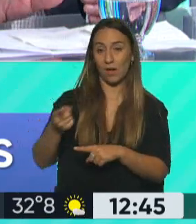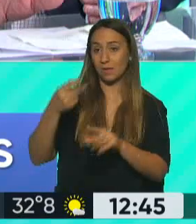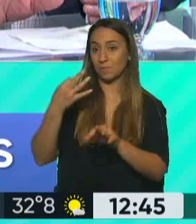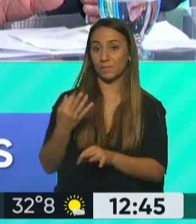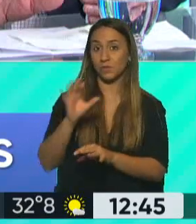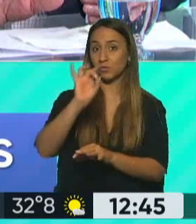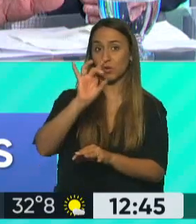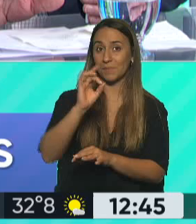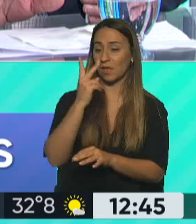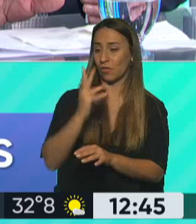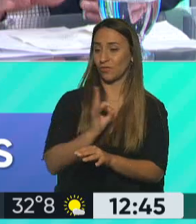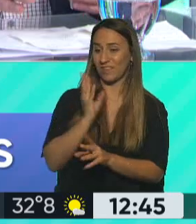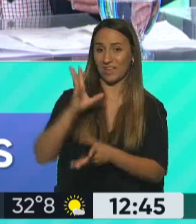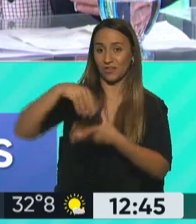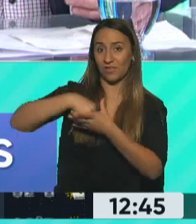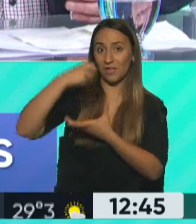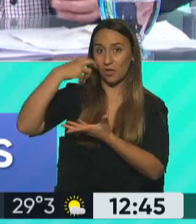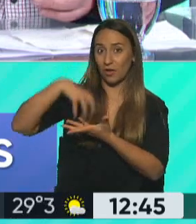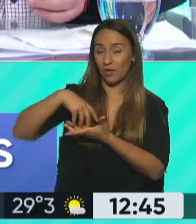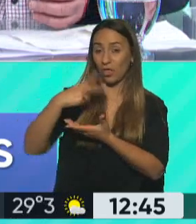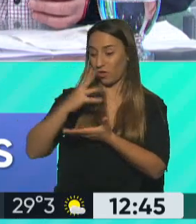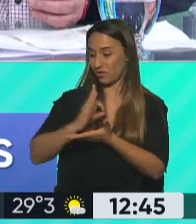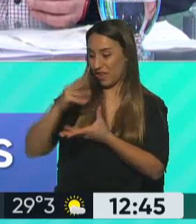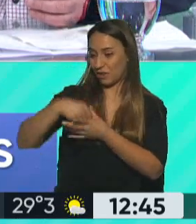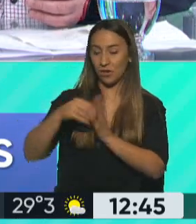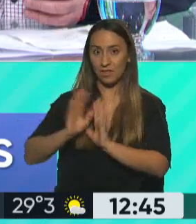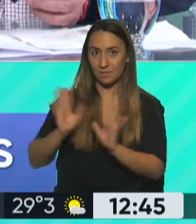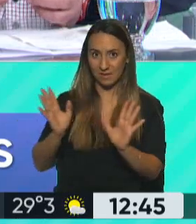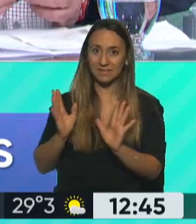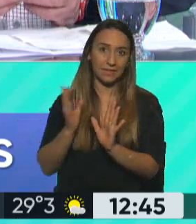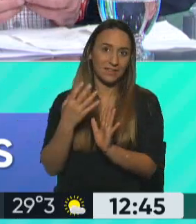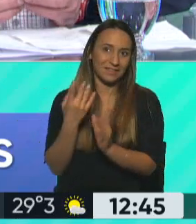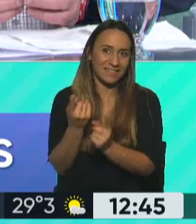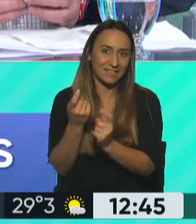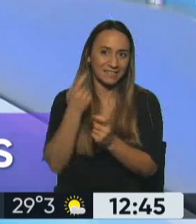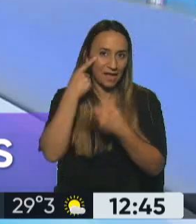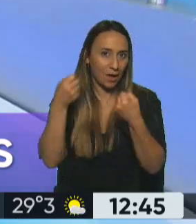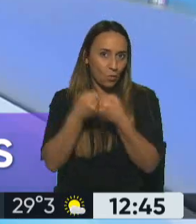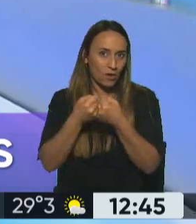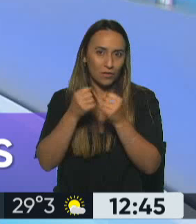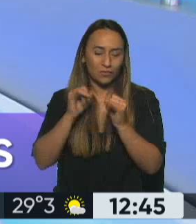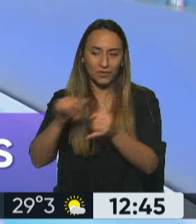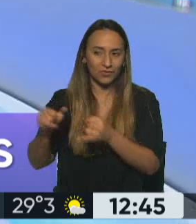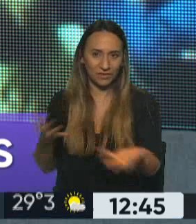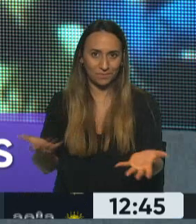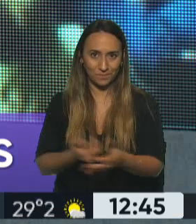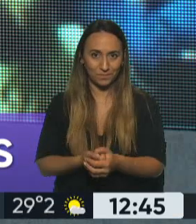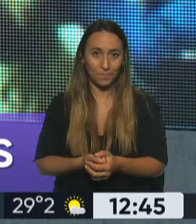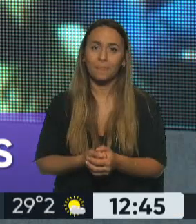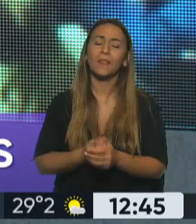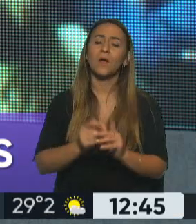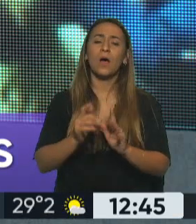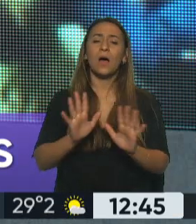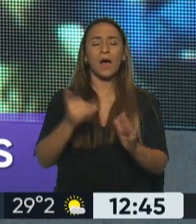de experiencia parlamentaria. Exacto. Y se necesitan ciertos acuerdos dentro del Parlamento Nacional. Ahora, hay algunos proyectos que aparecen